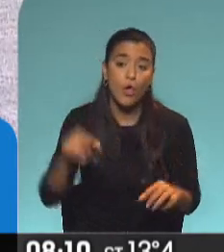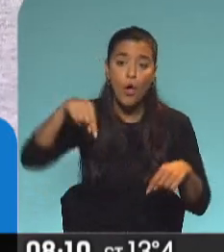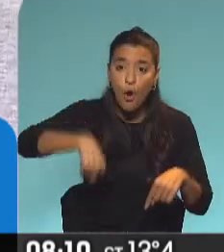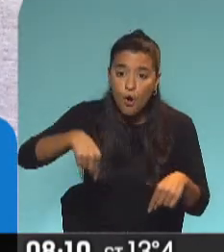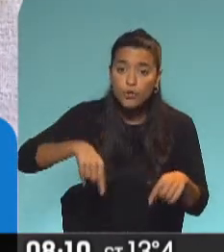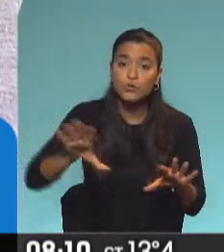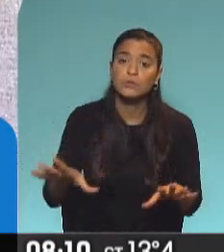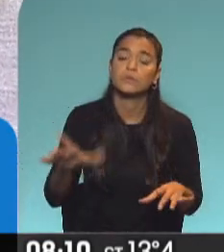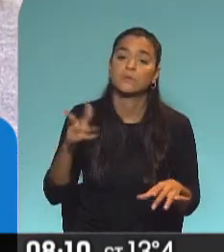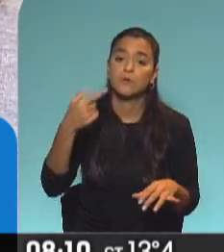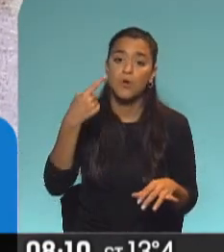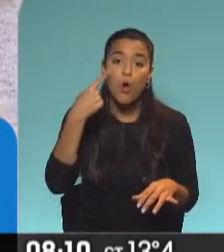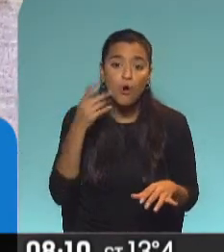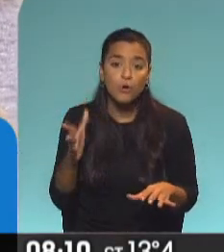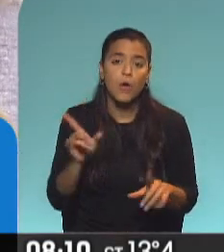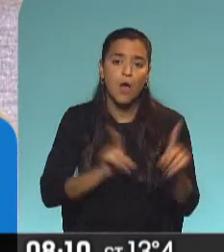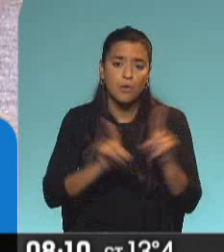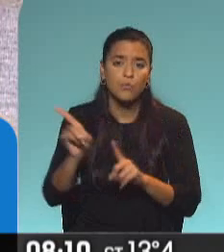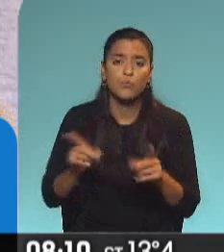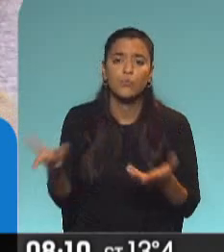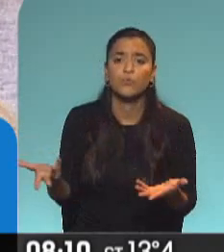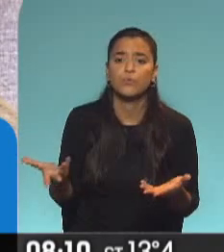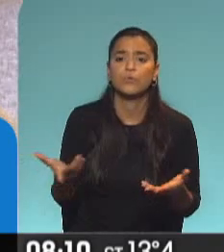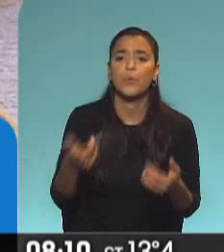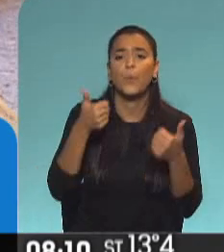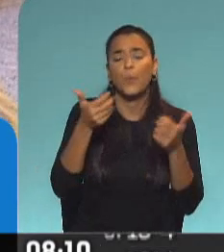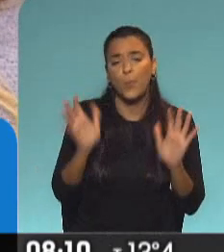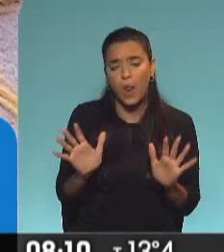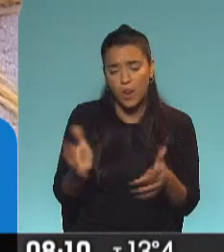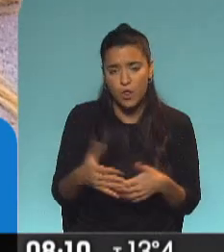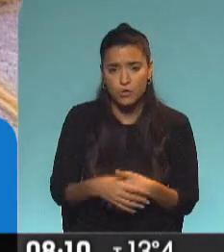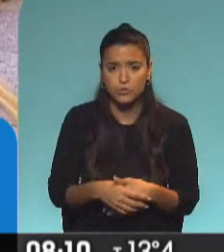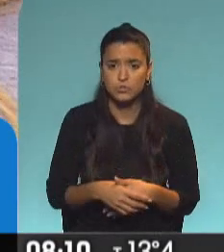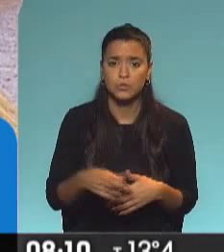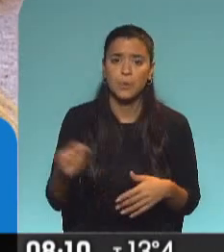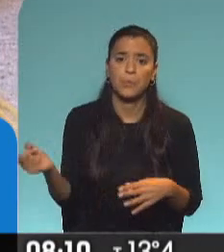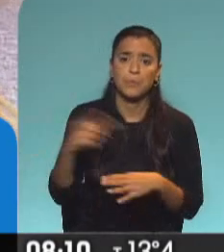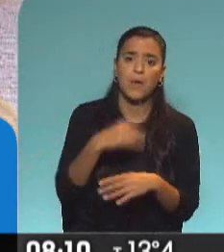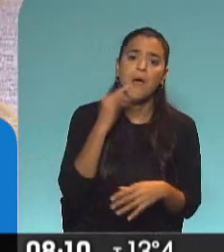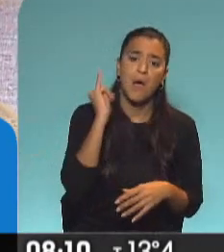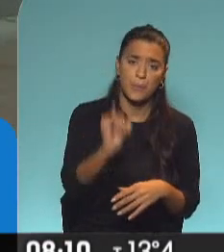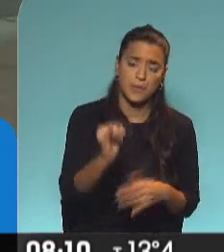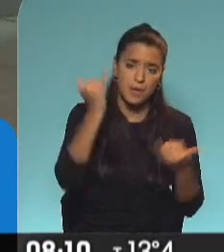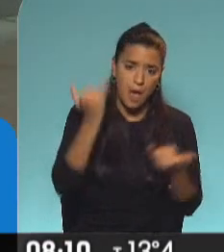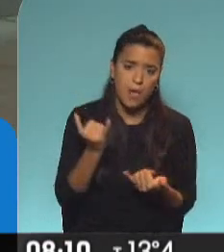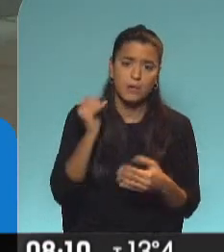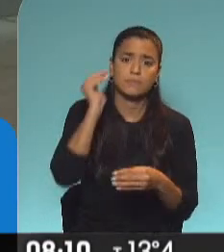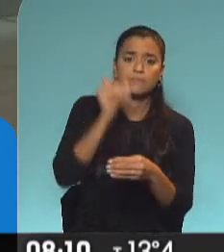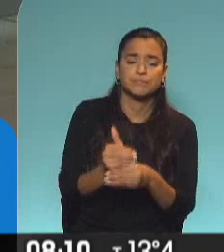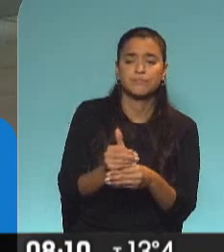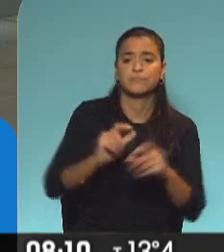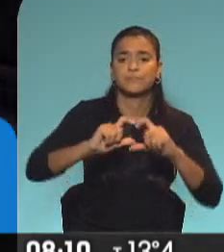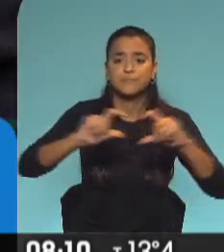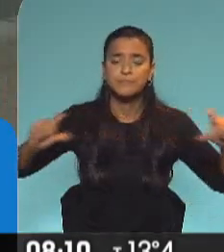vienen, andan. O sea, algunos que son, se ponen buena onda y pasan y nos avisan que vienen con